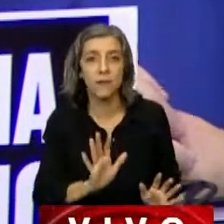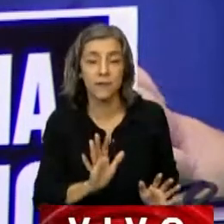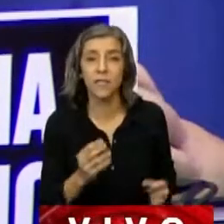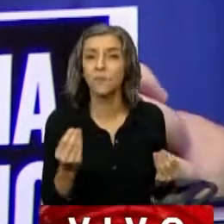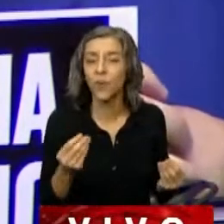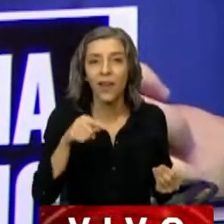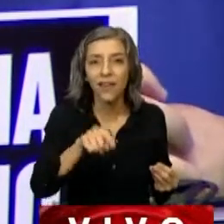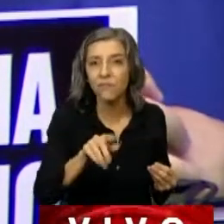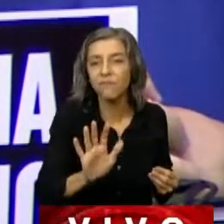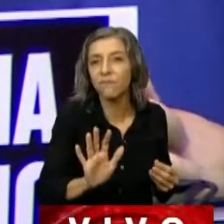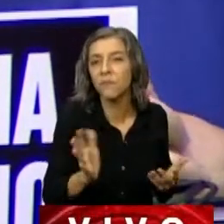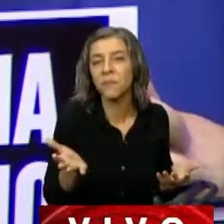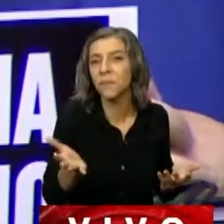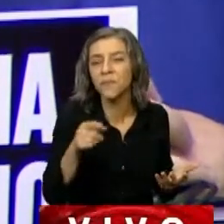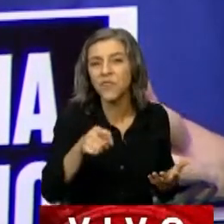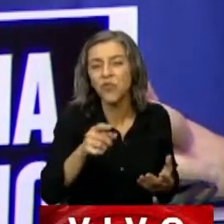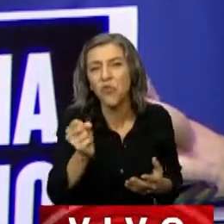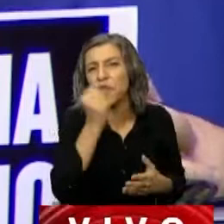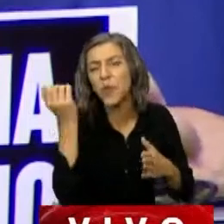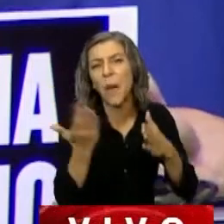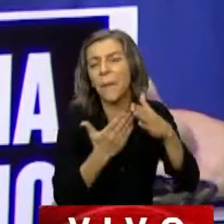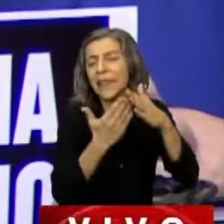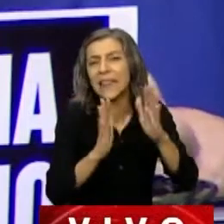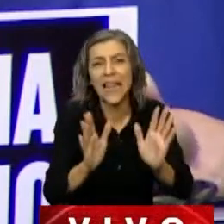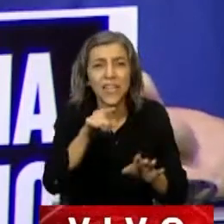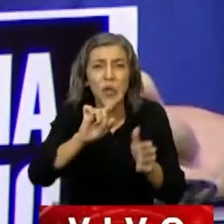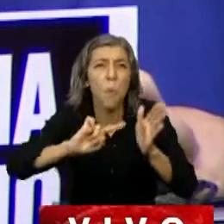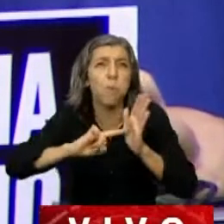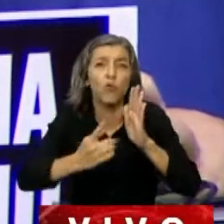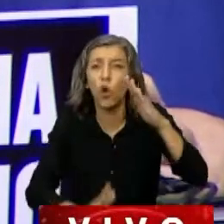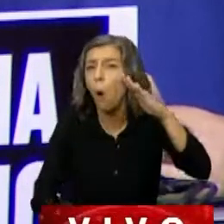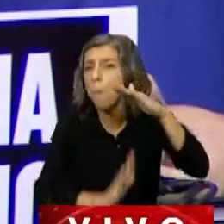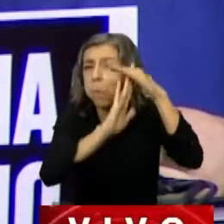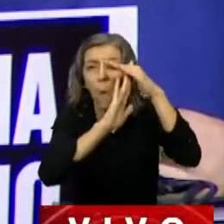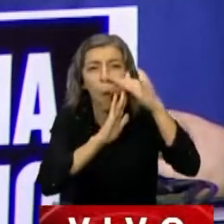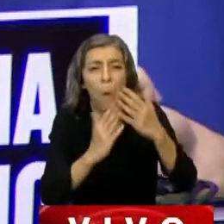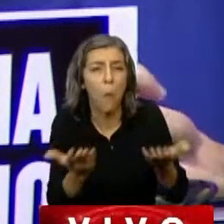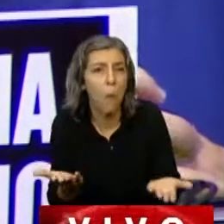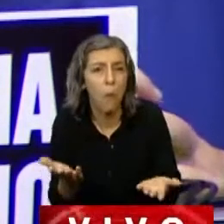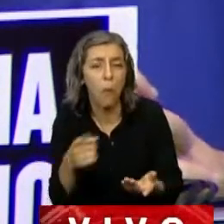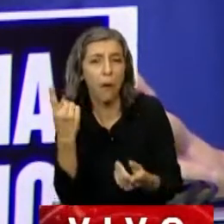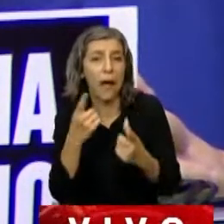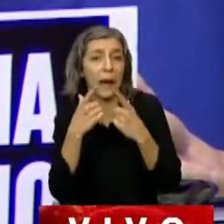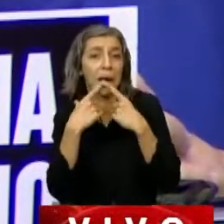es el eje de todos los reclamos. Y fíjense ahora la vuelta que le han dado